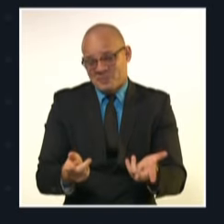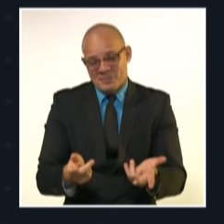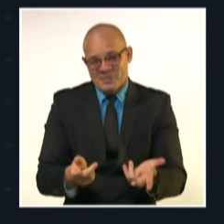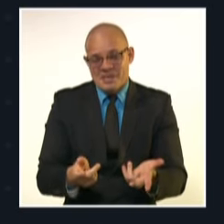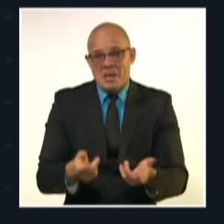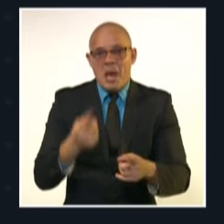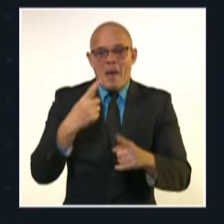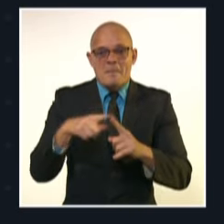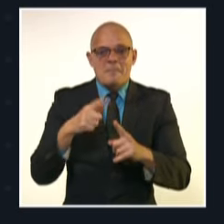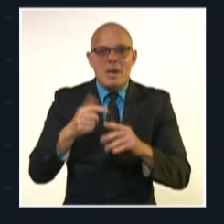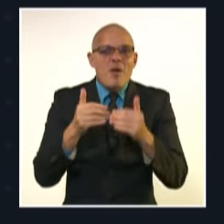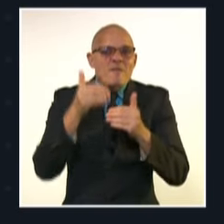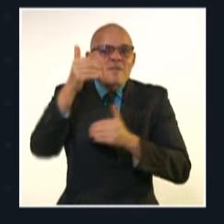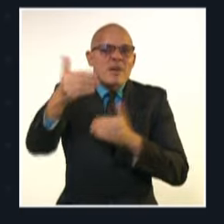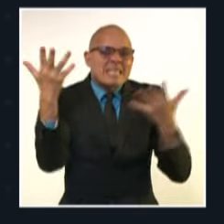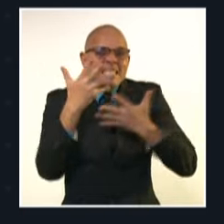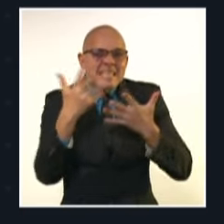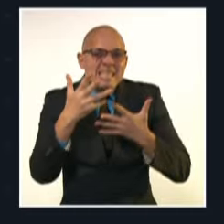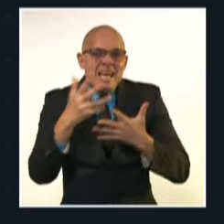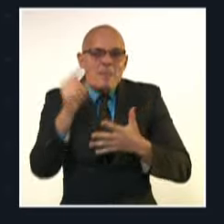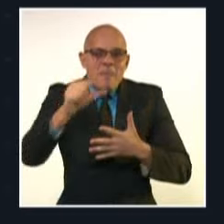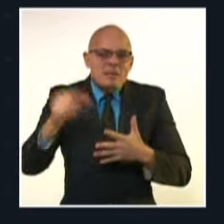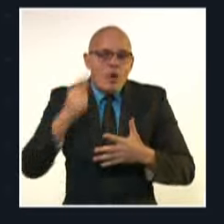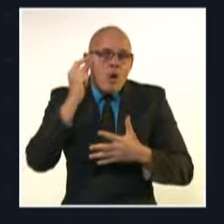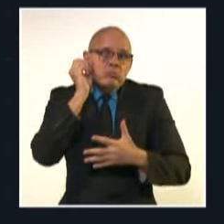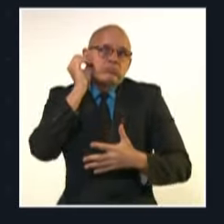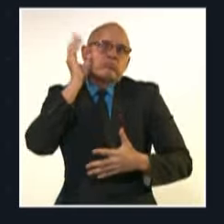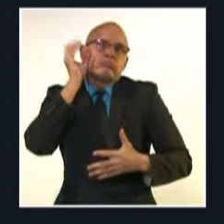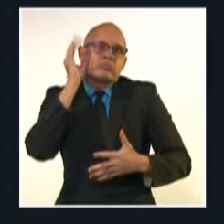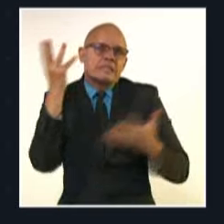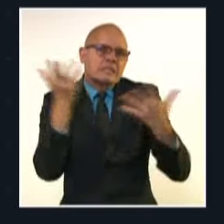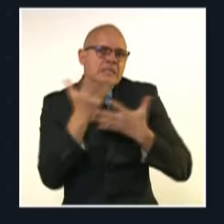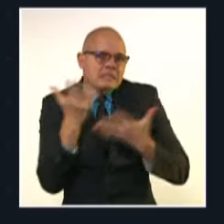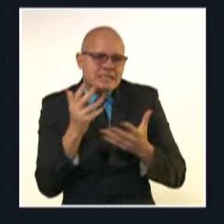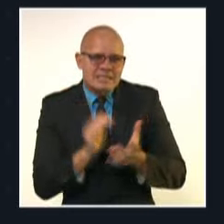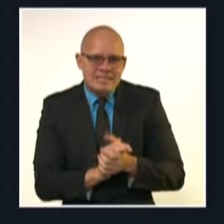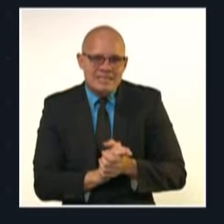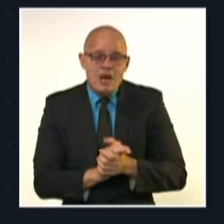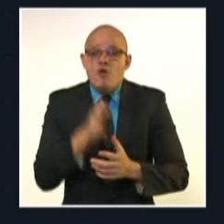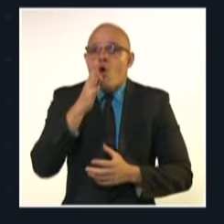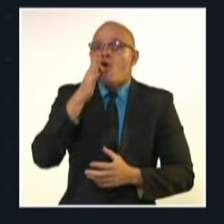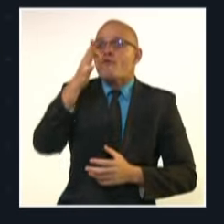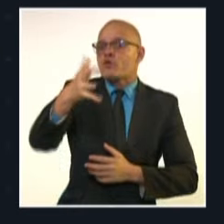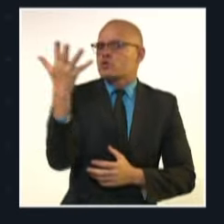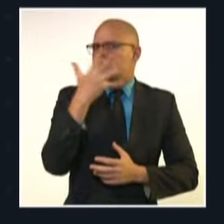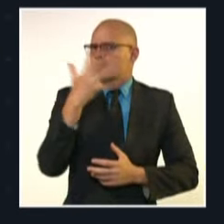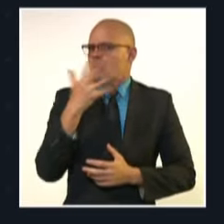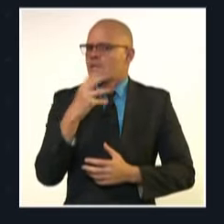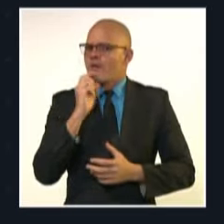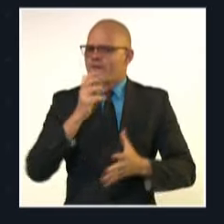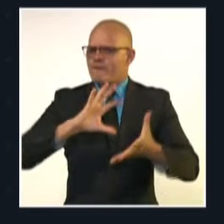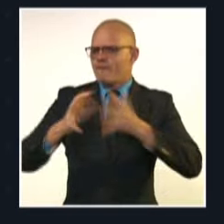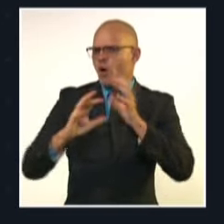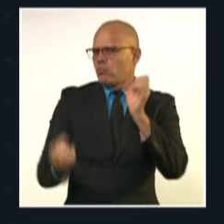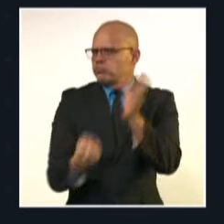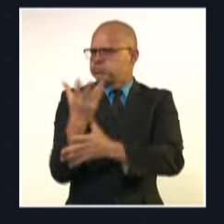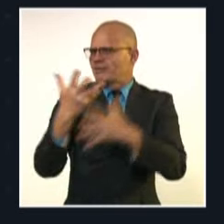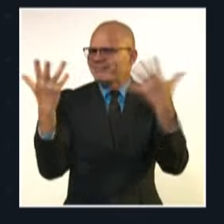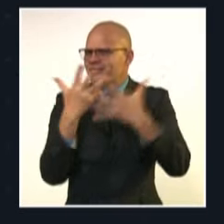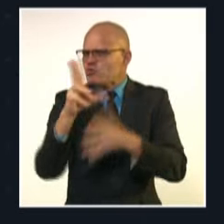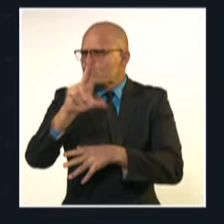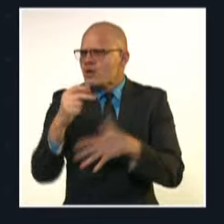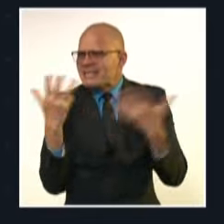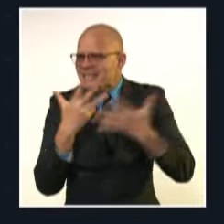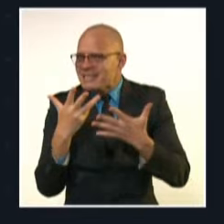nuestros nuevos Dalí, ¿no? ¿Cuáles van a ser las vanguardias visuales estéticas de este siglo que está